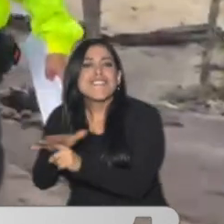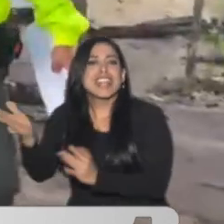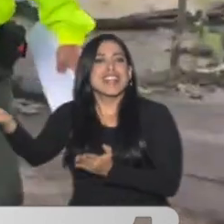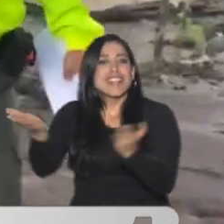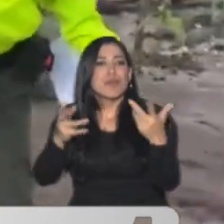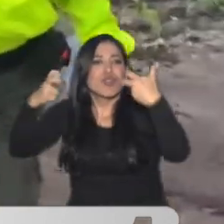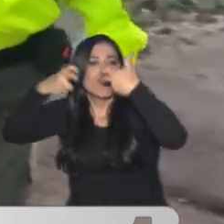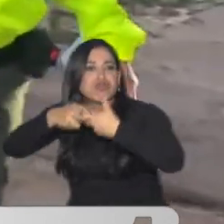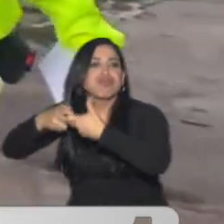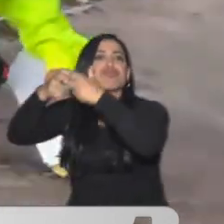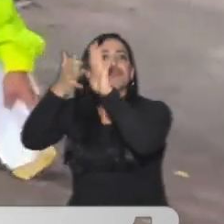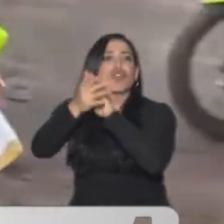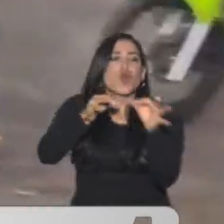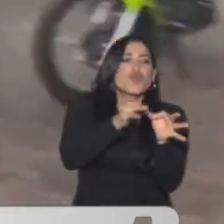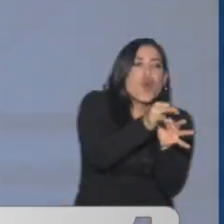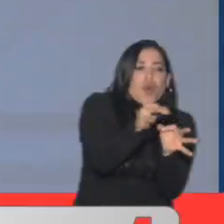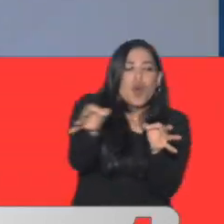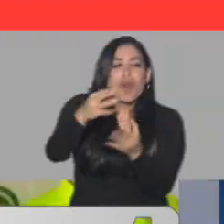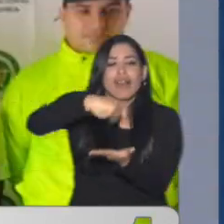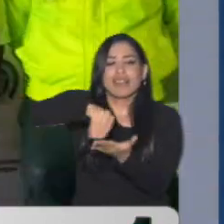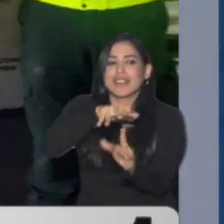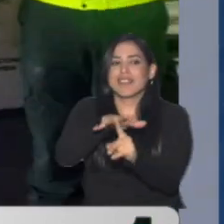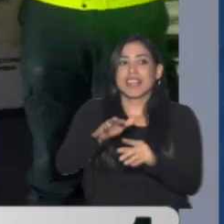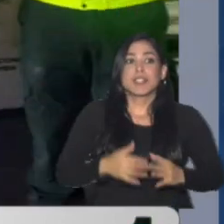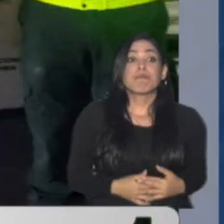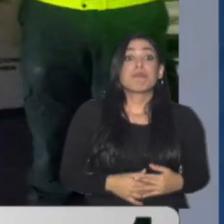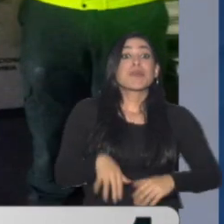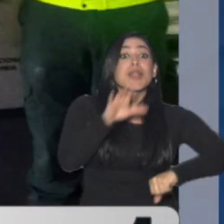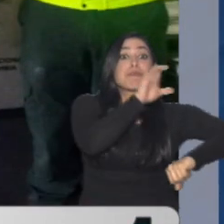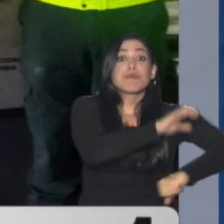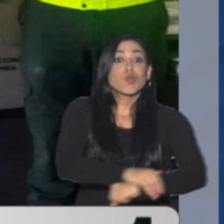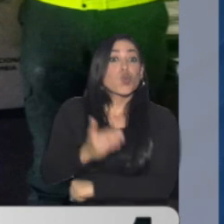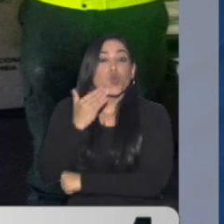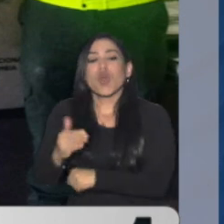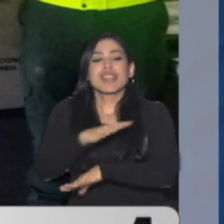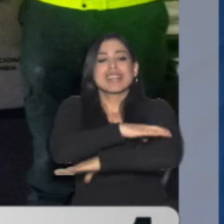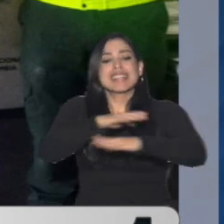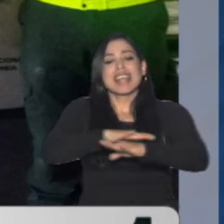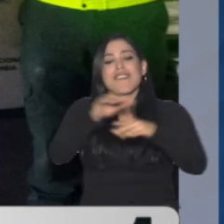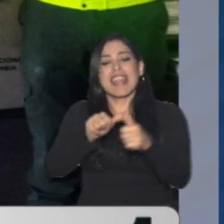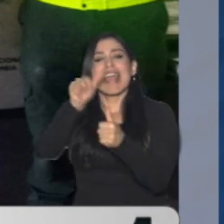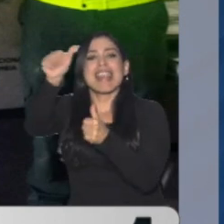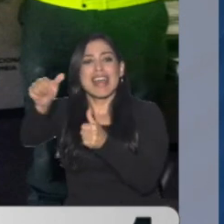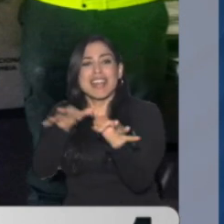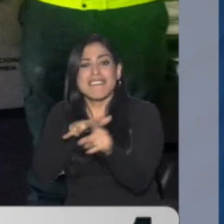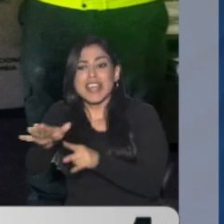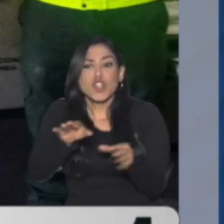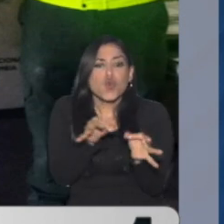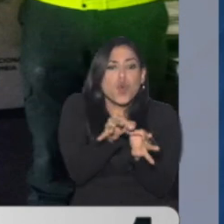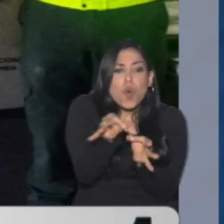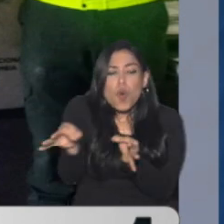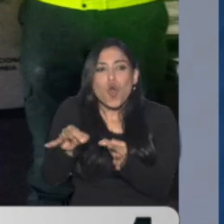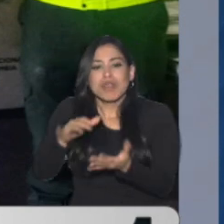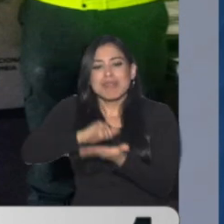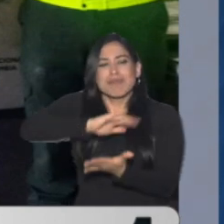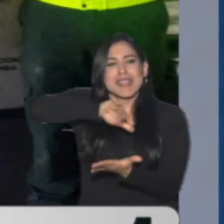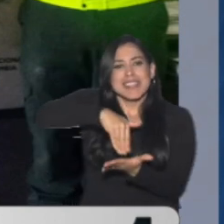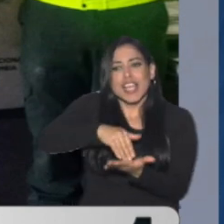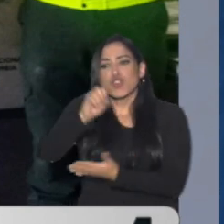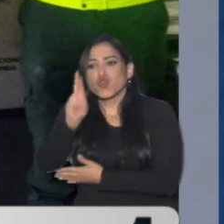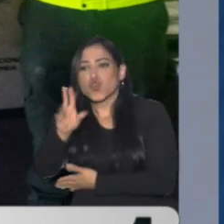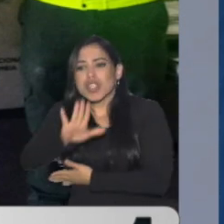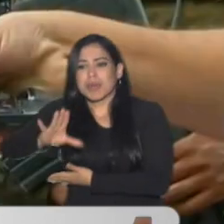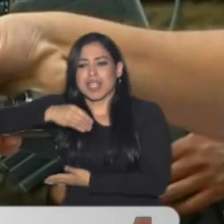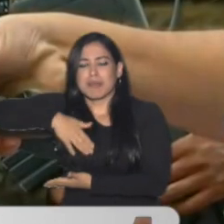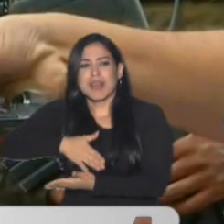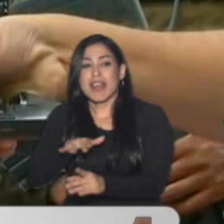servicio de energía en poblaciones del atlántico las capturas se produjeron en savannah el área y afectaban poblaciones del centro y sur del